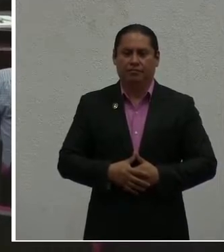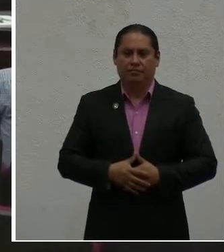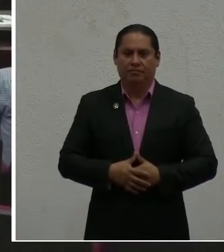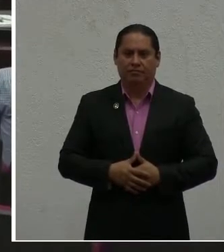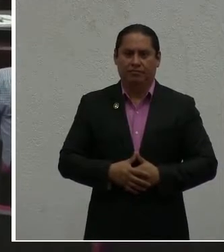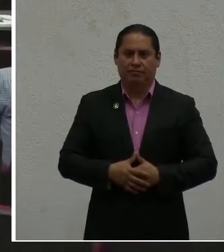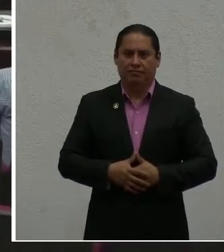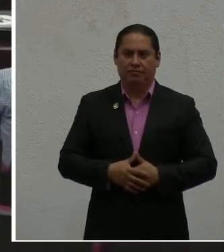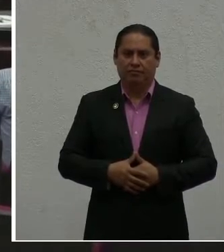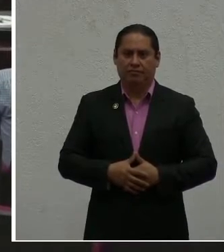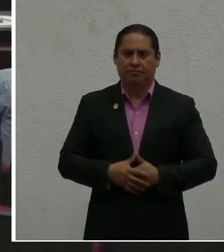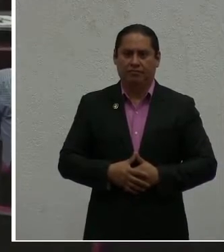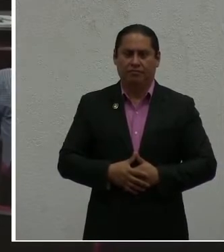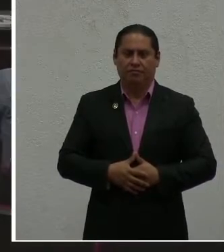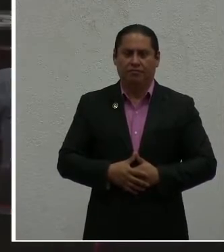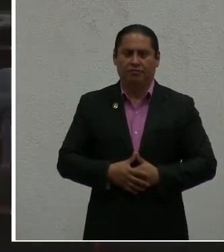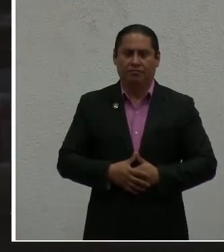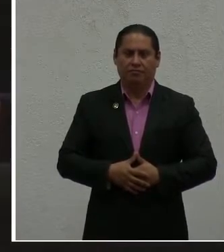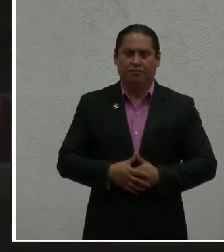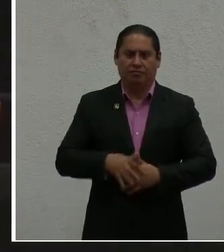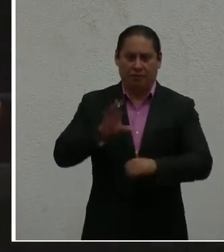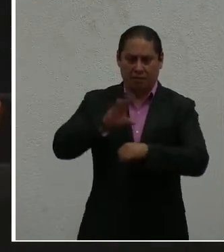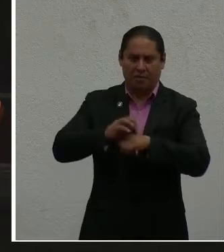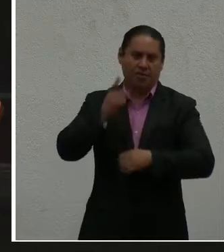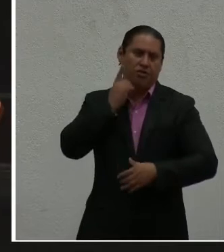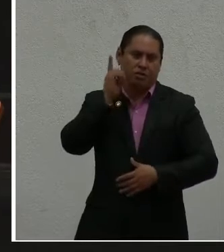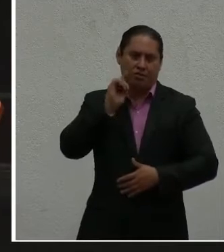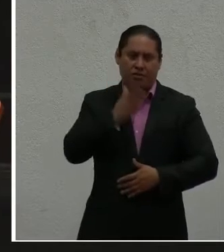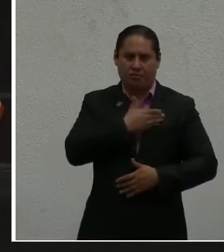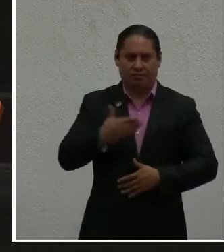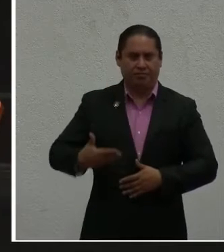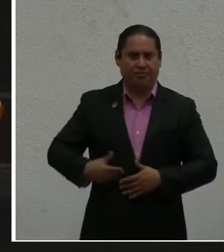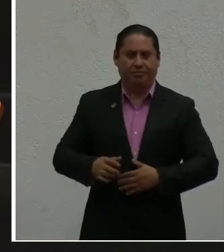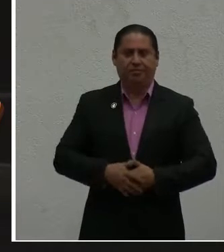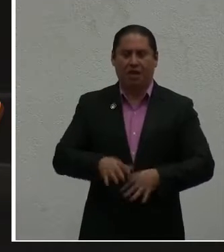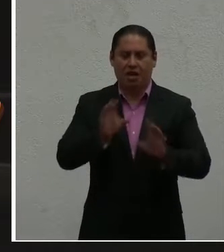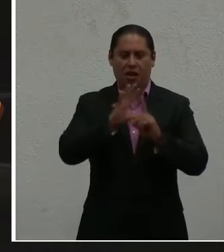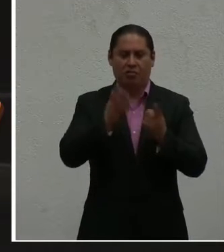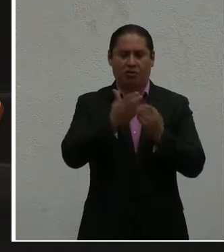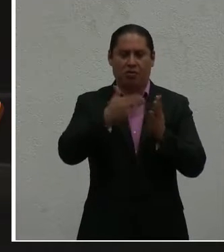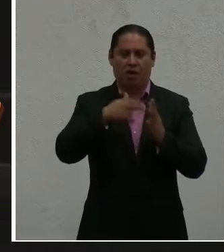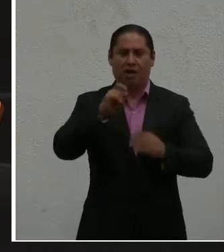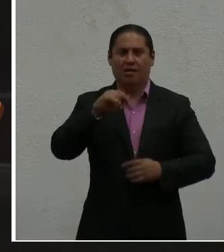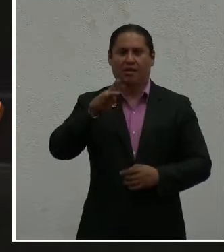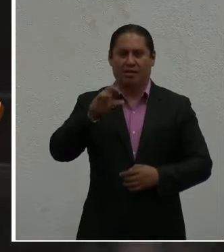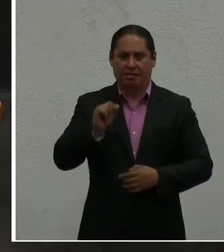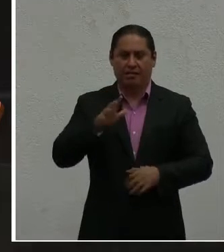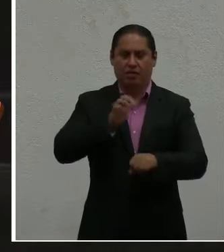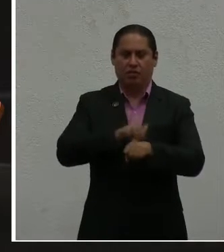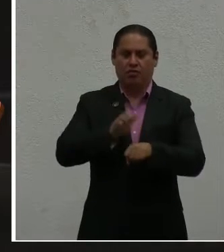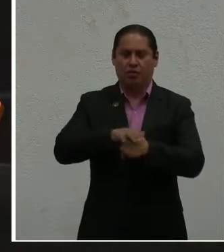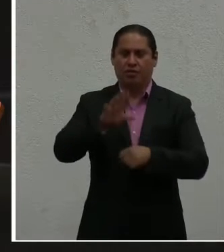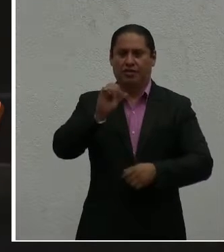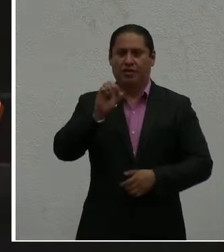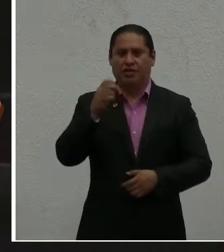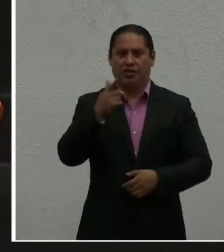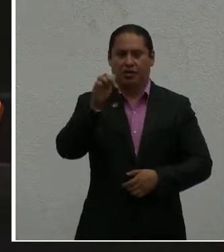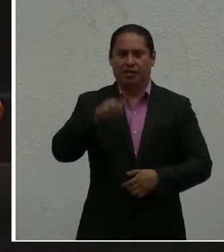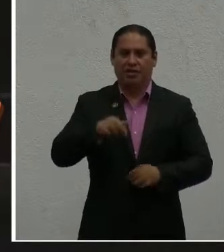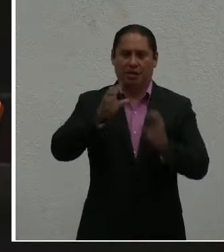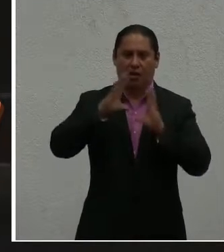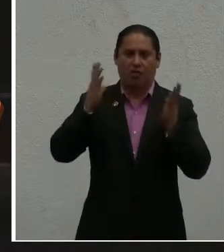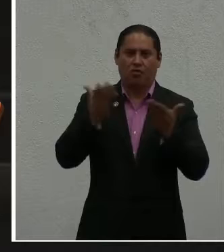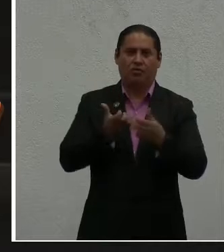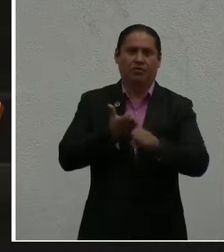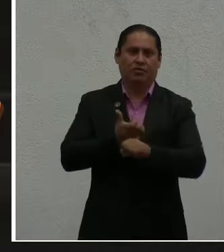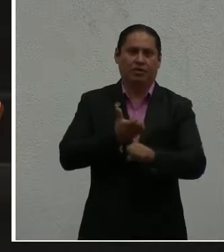diputada presidenta. Honorable Asamblea, a la Comisión de Hacienda de la 68ª Legislatura del